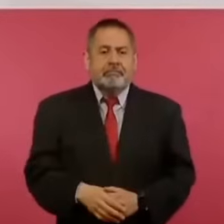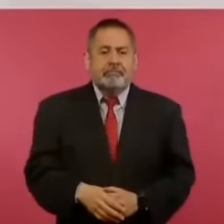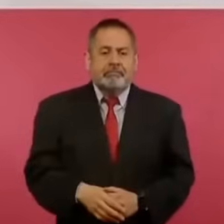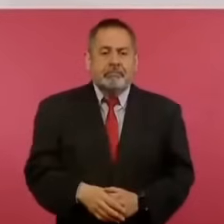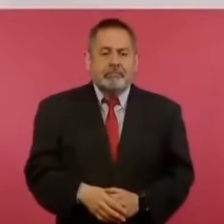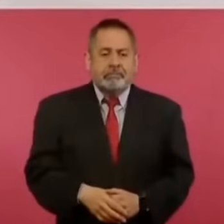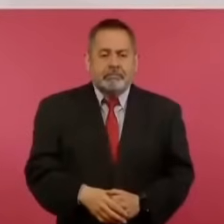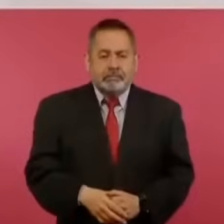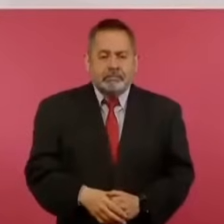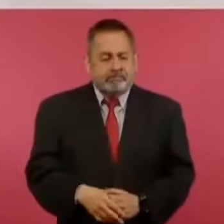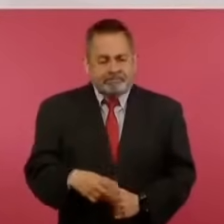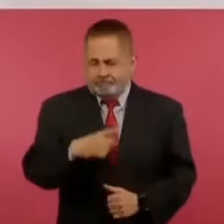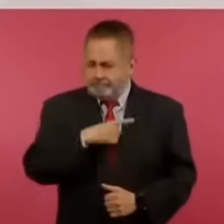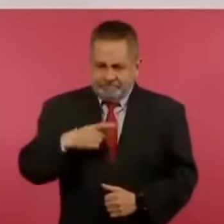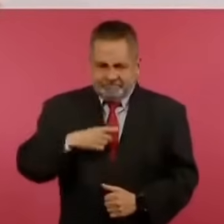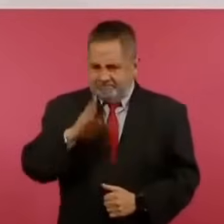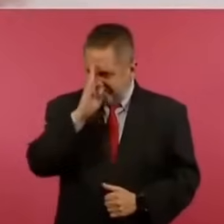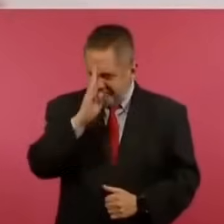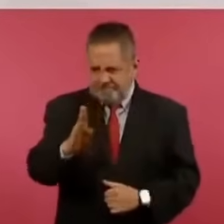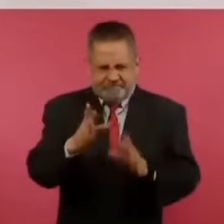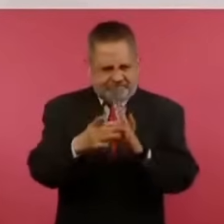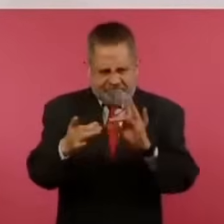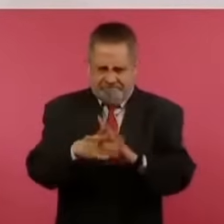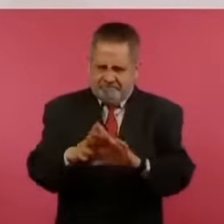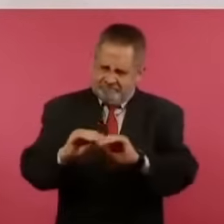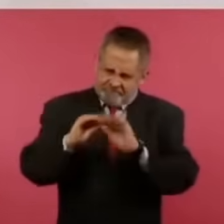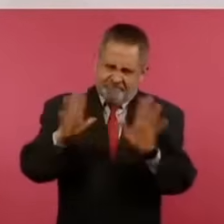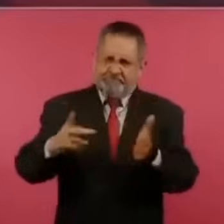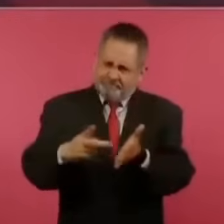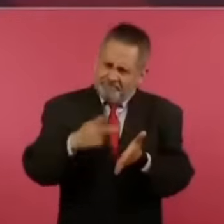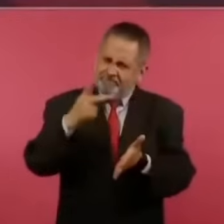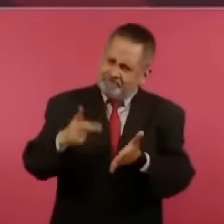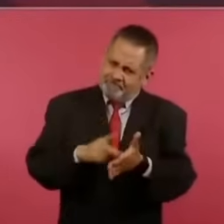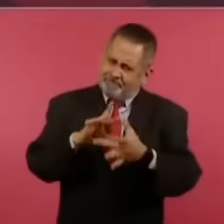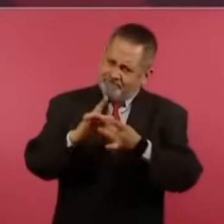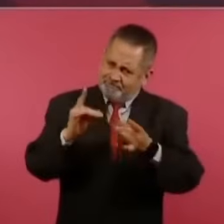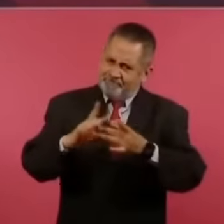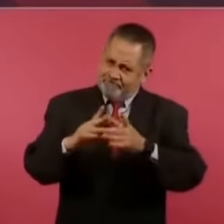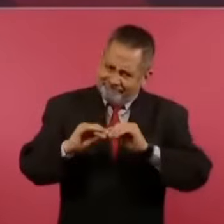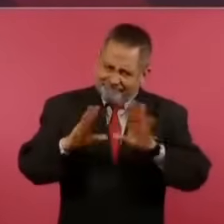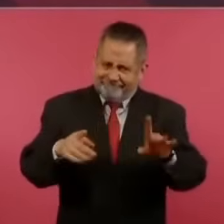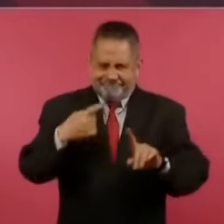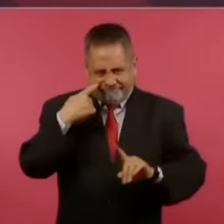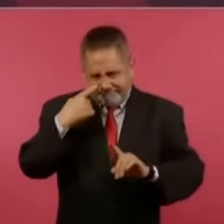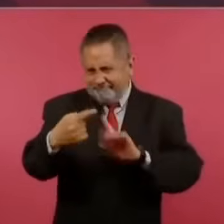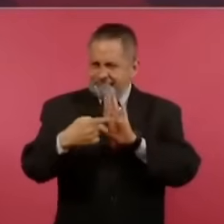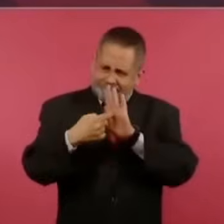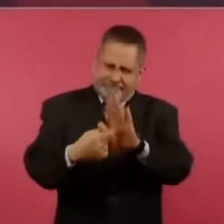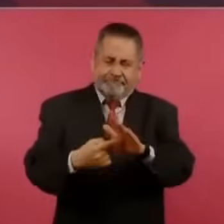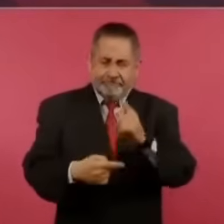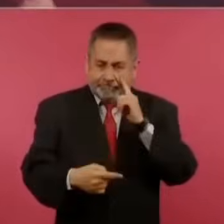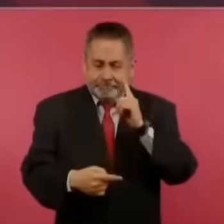pues hay que estarles recordando y recordando y recordando, ¿no?